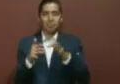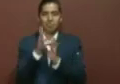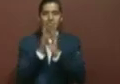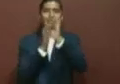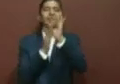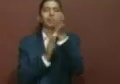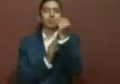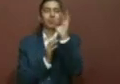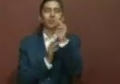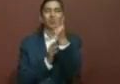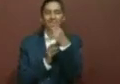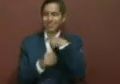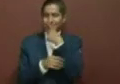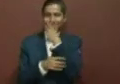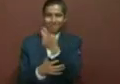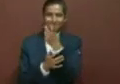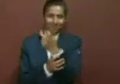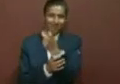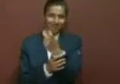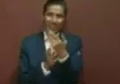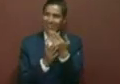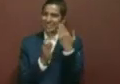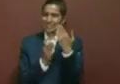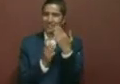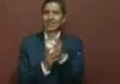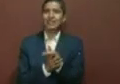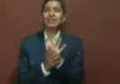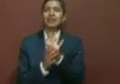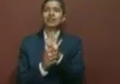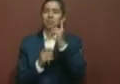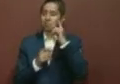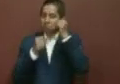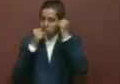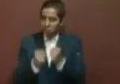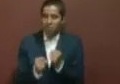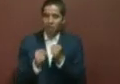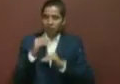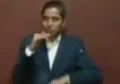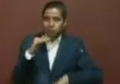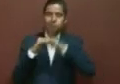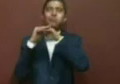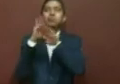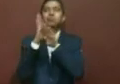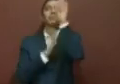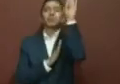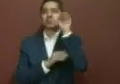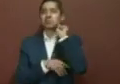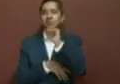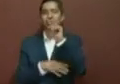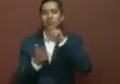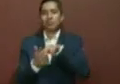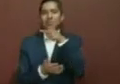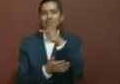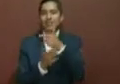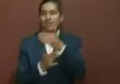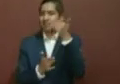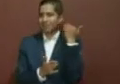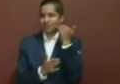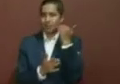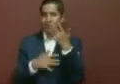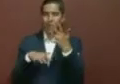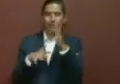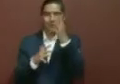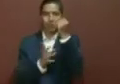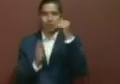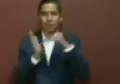eso comentaba yo hace rato que este año seguramente vamos a pasar esa cifra del 2007, con poco más